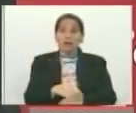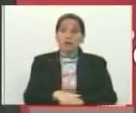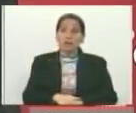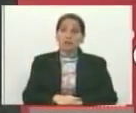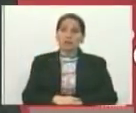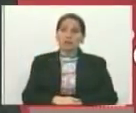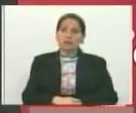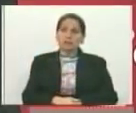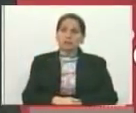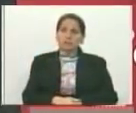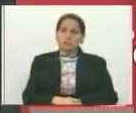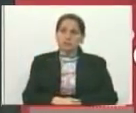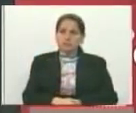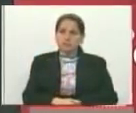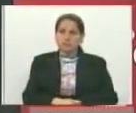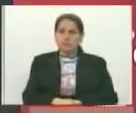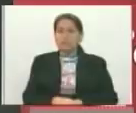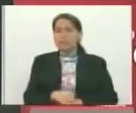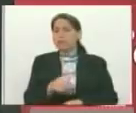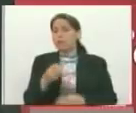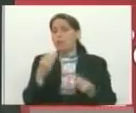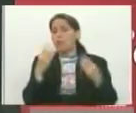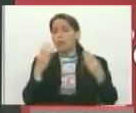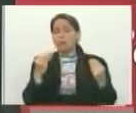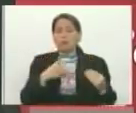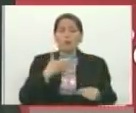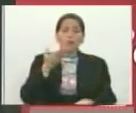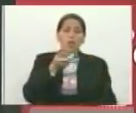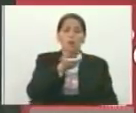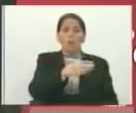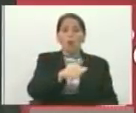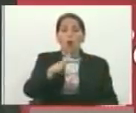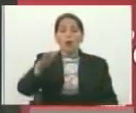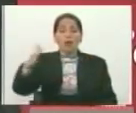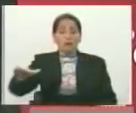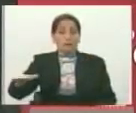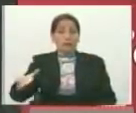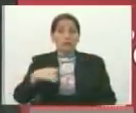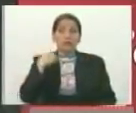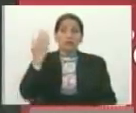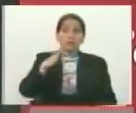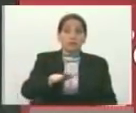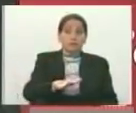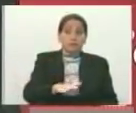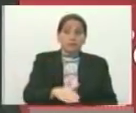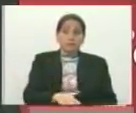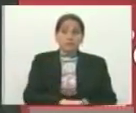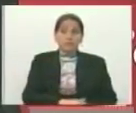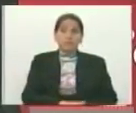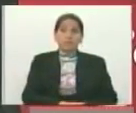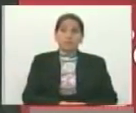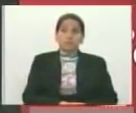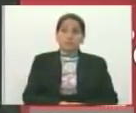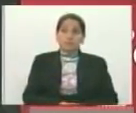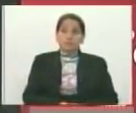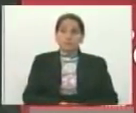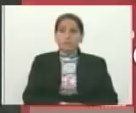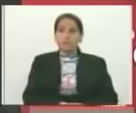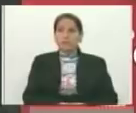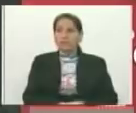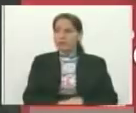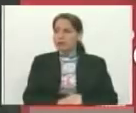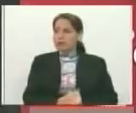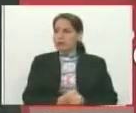mío? ¿A quién pudieron haber matado? ¿A quién? No respetan los derechos humanos a nadie. Nosotros se los vamos a respetar a